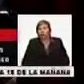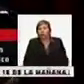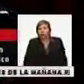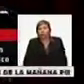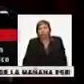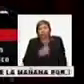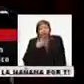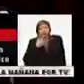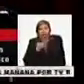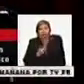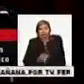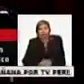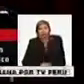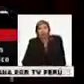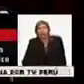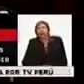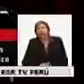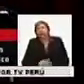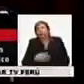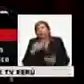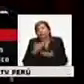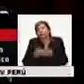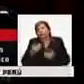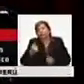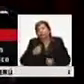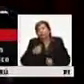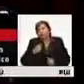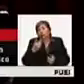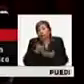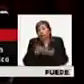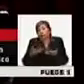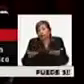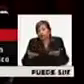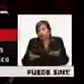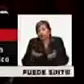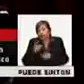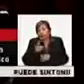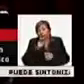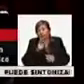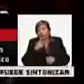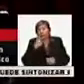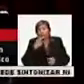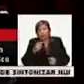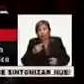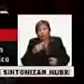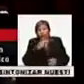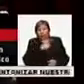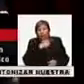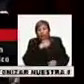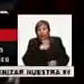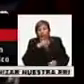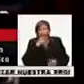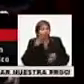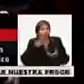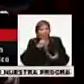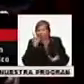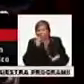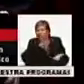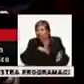Dicen que el alma de los hombres, que las almas de los hombres son